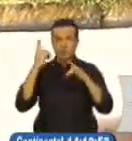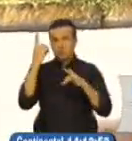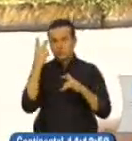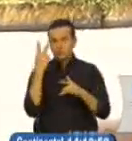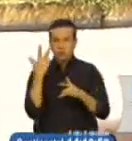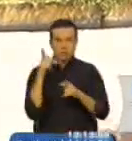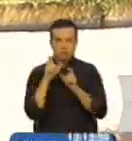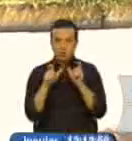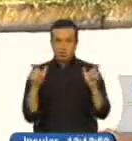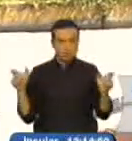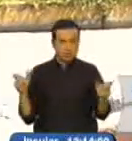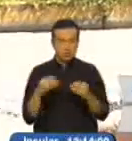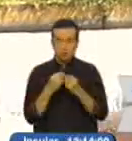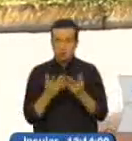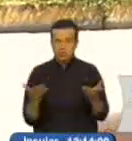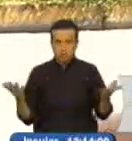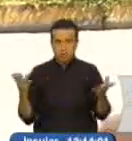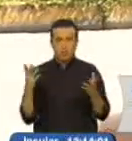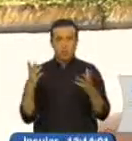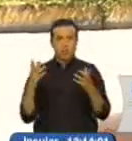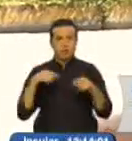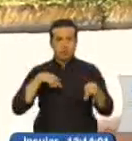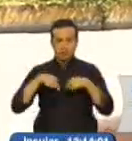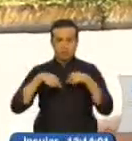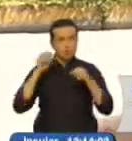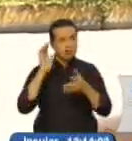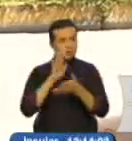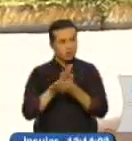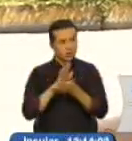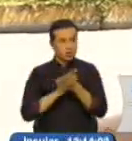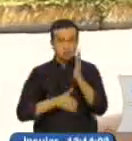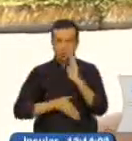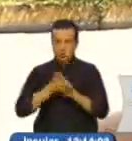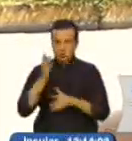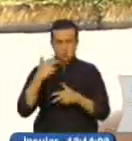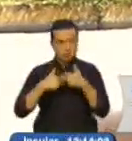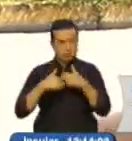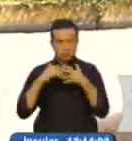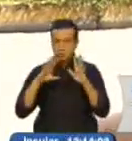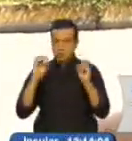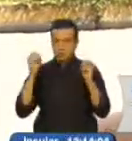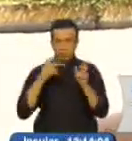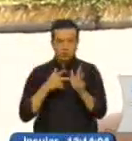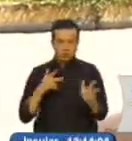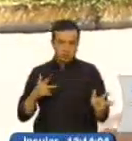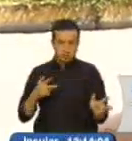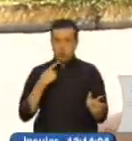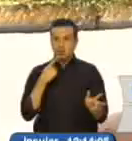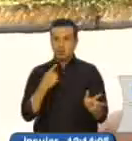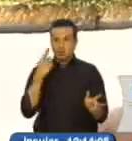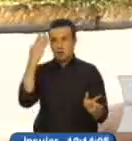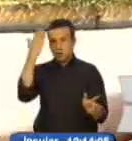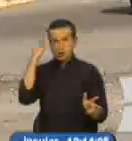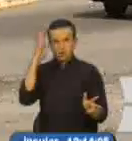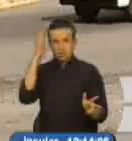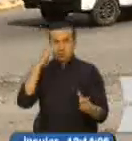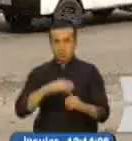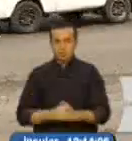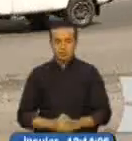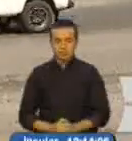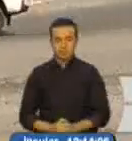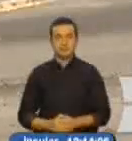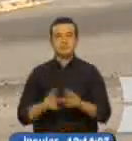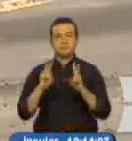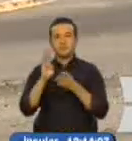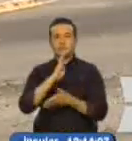dos pasajeros, no hay, usted ve que los carros tranquilamente circulan, no hay problema de congestión como dice el señor alcalde. En el caso